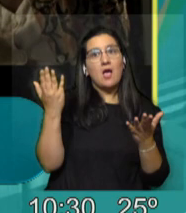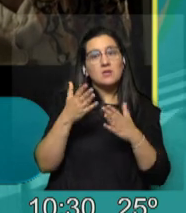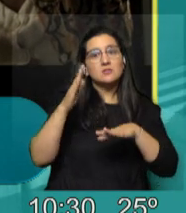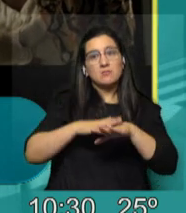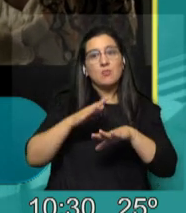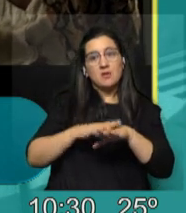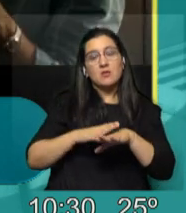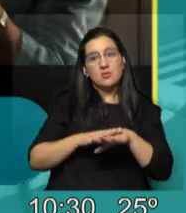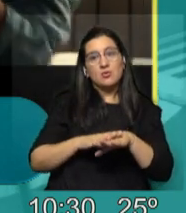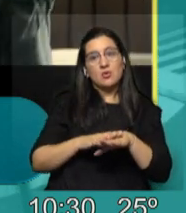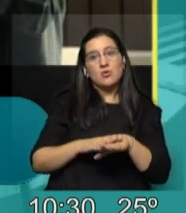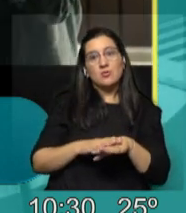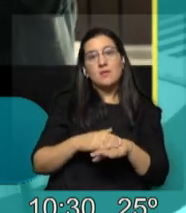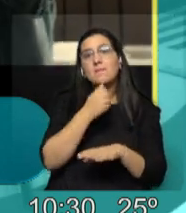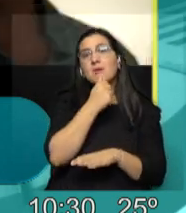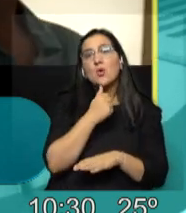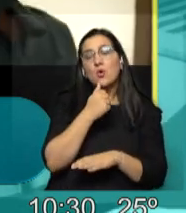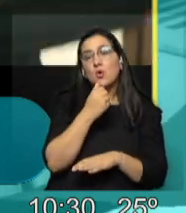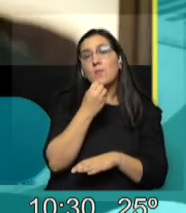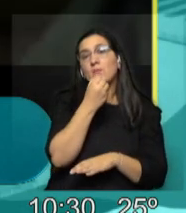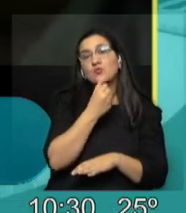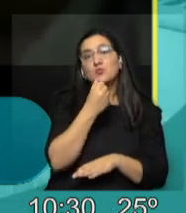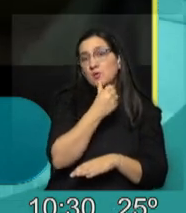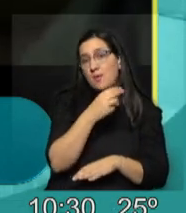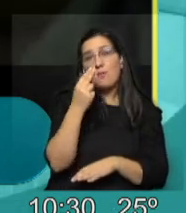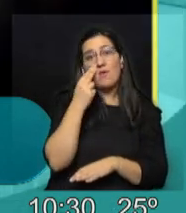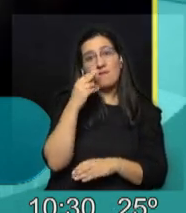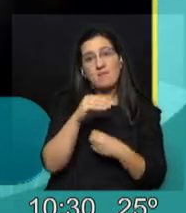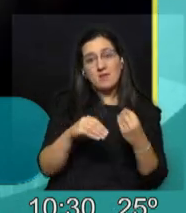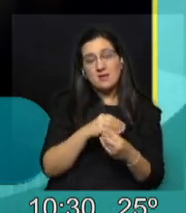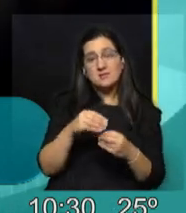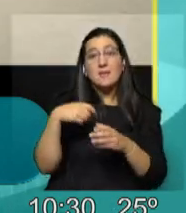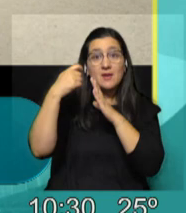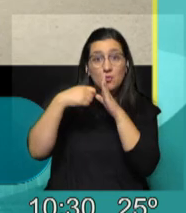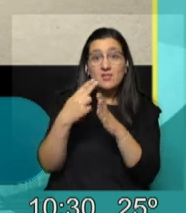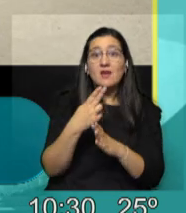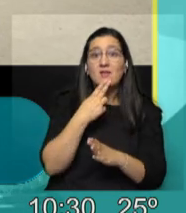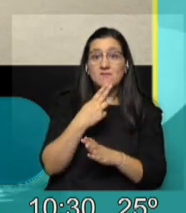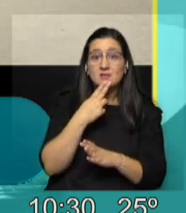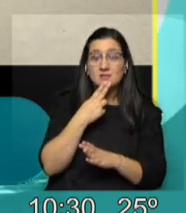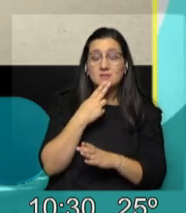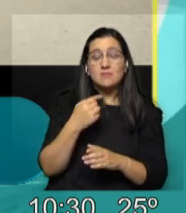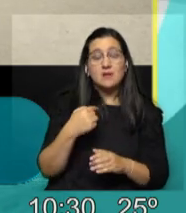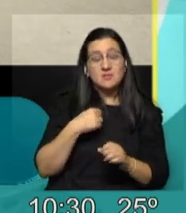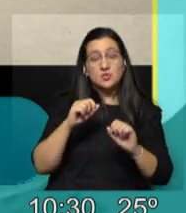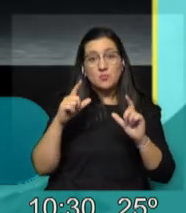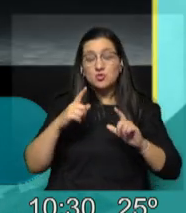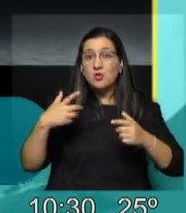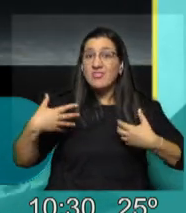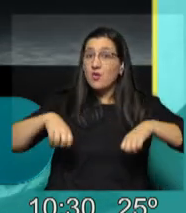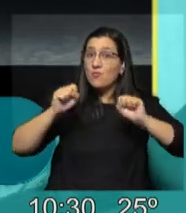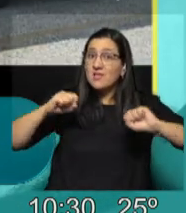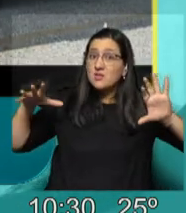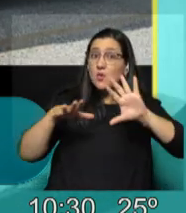saldar algunas cuentas familiares, por lo menos. Está muy bien. La película está en Netflix, para mi asombro. La descubrí de casualidad,